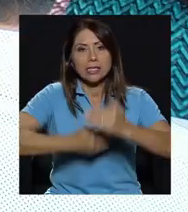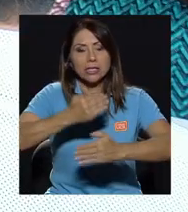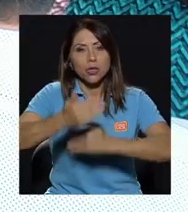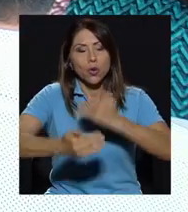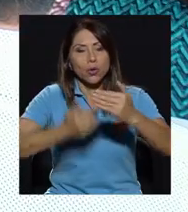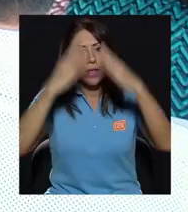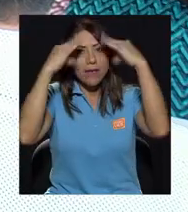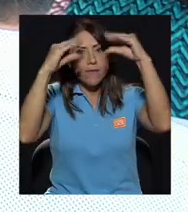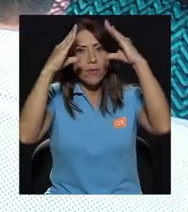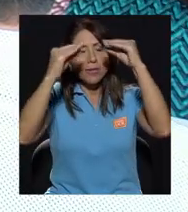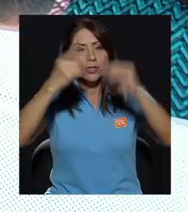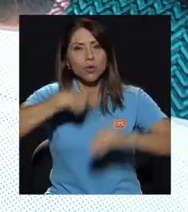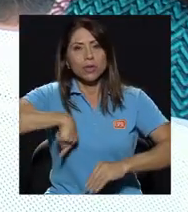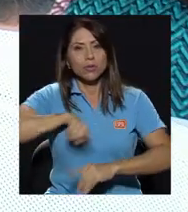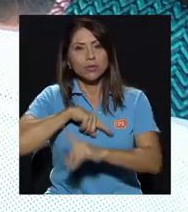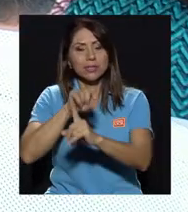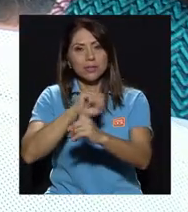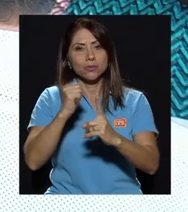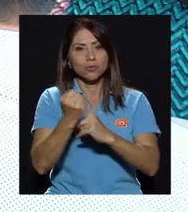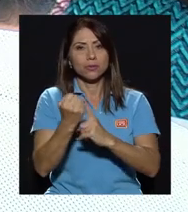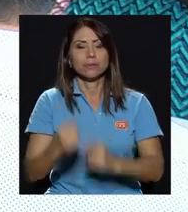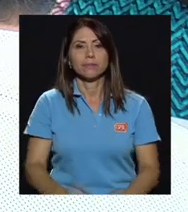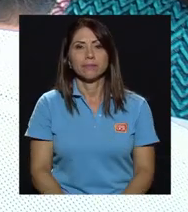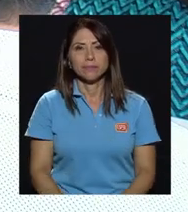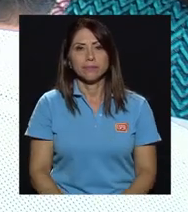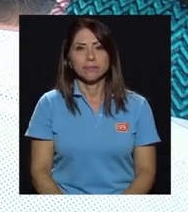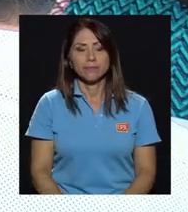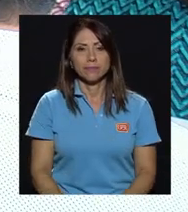de la información en nuestra sociedad.